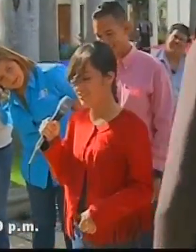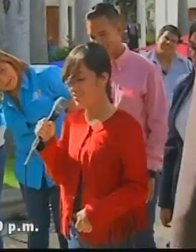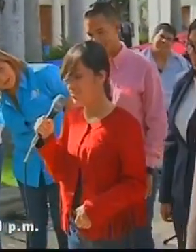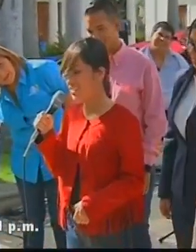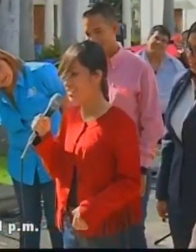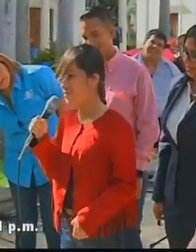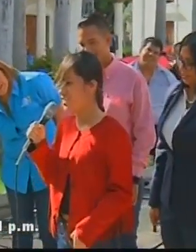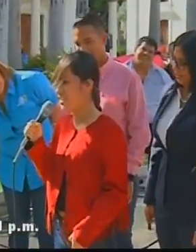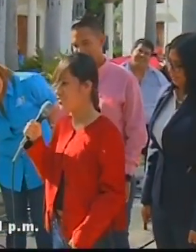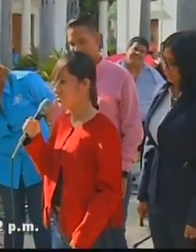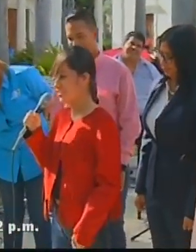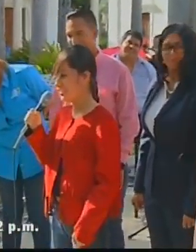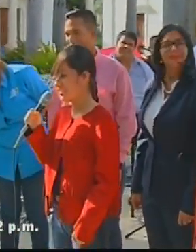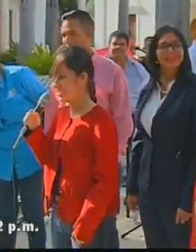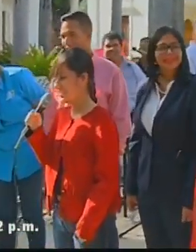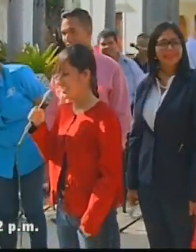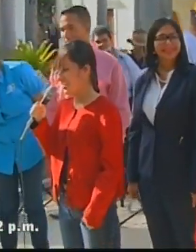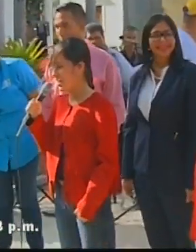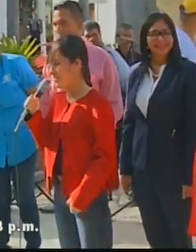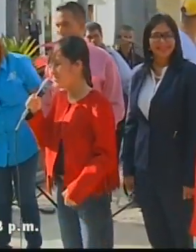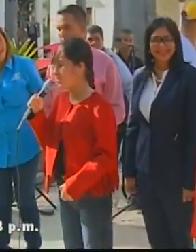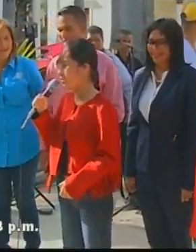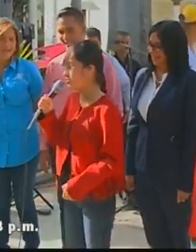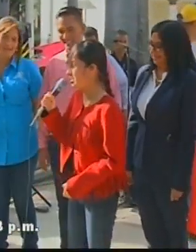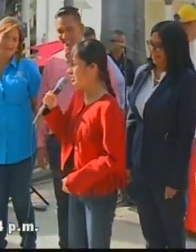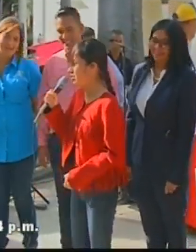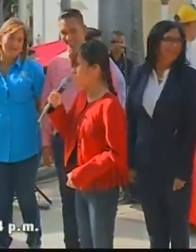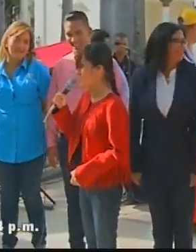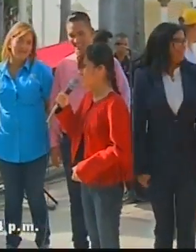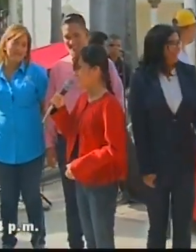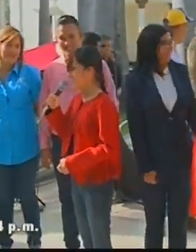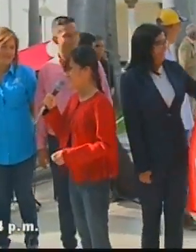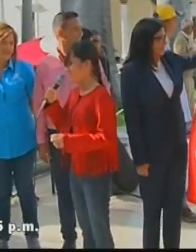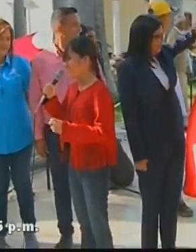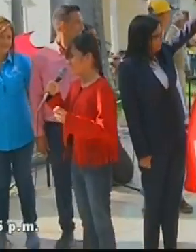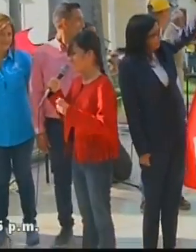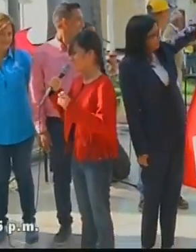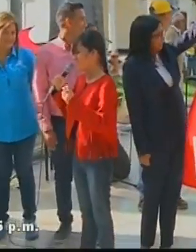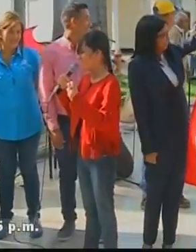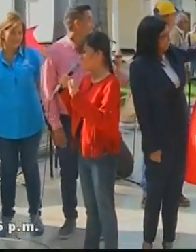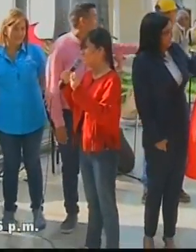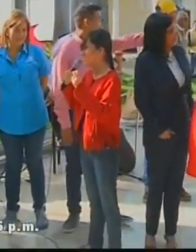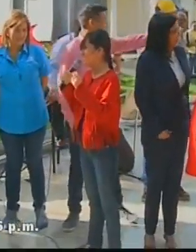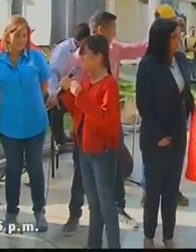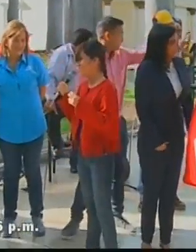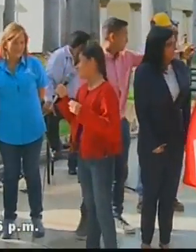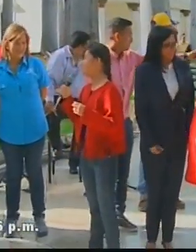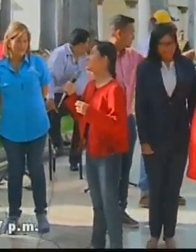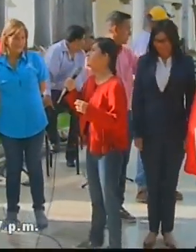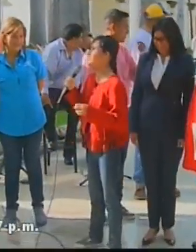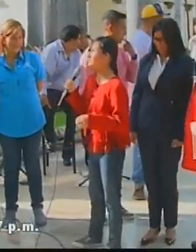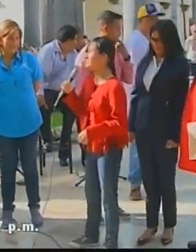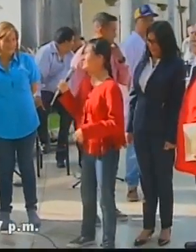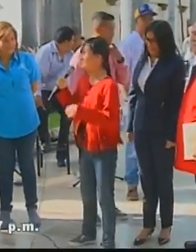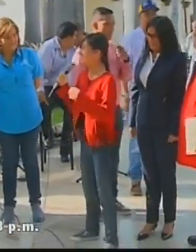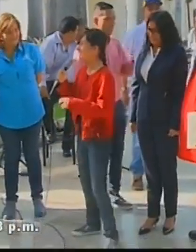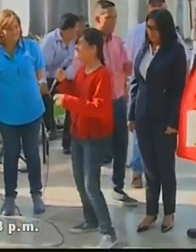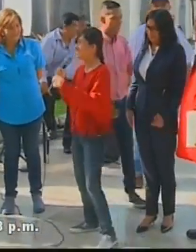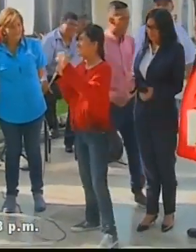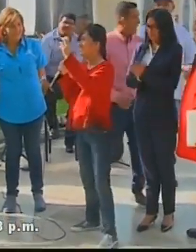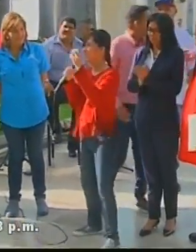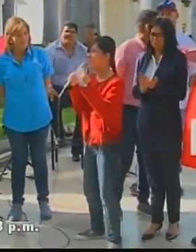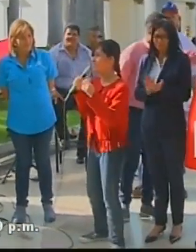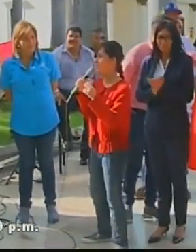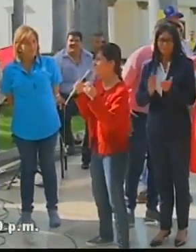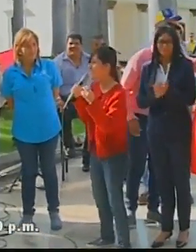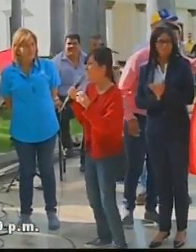el proceso de inclusión del gobierno bolivariano. Sigamos escuchando más canciones en estos momentos, desde los jardines del Palacio Federal Legislativo, antes que arranque la